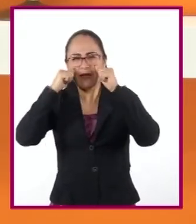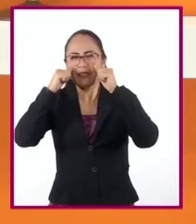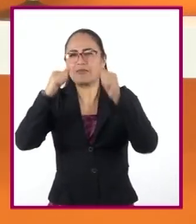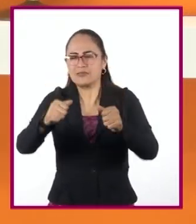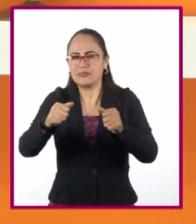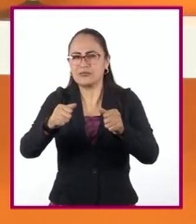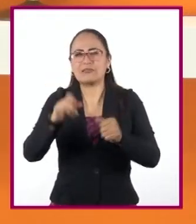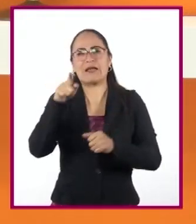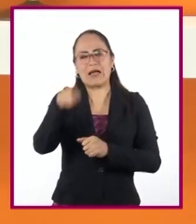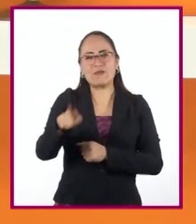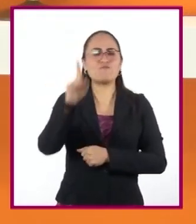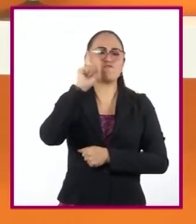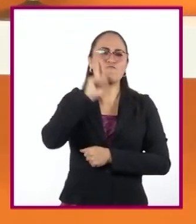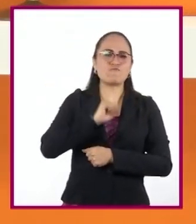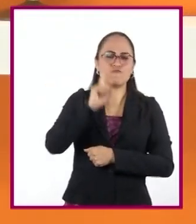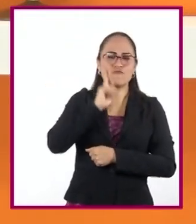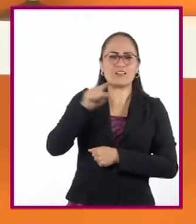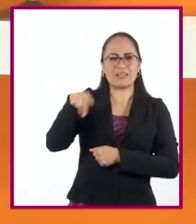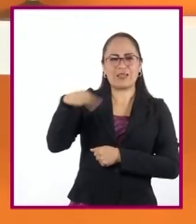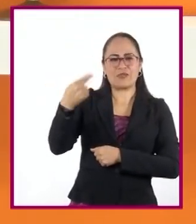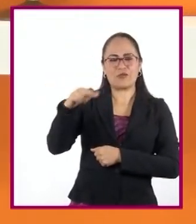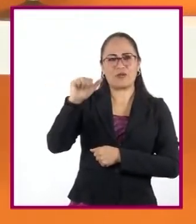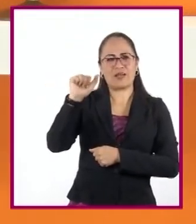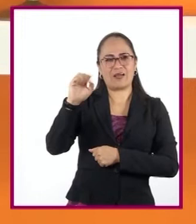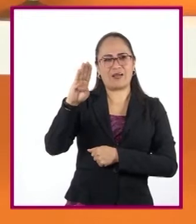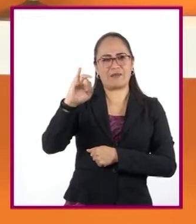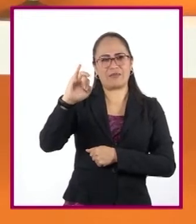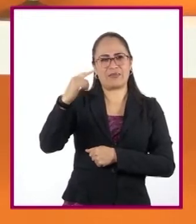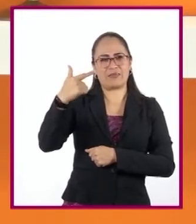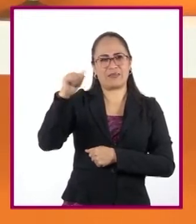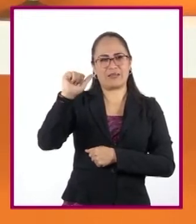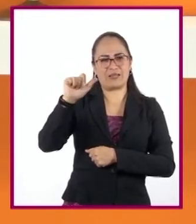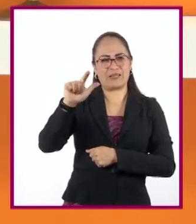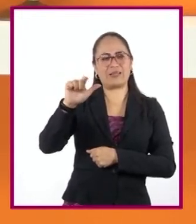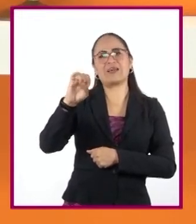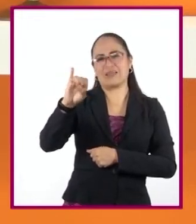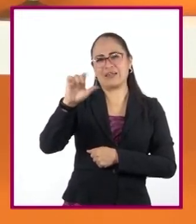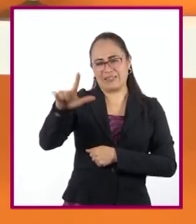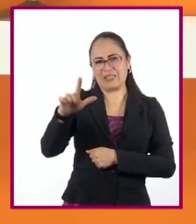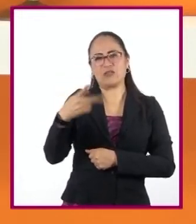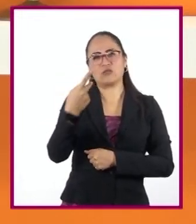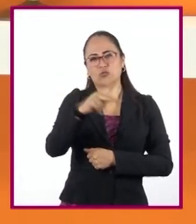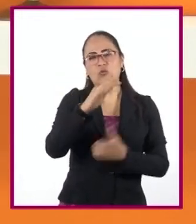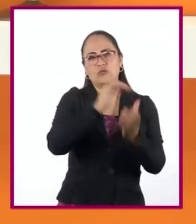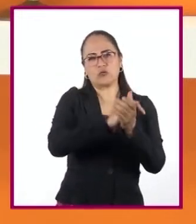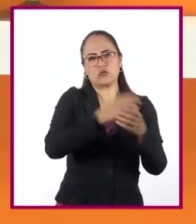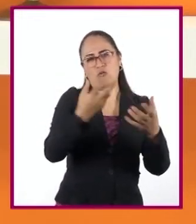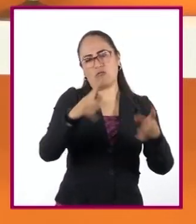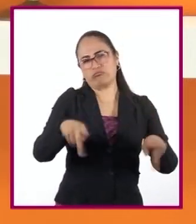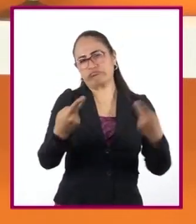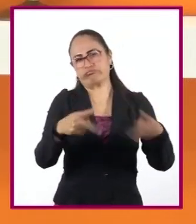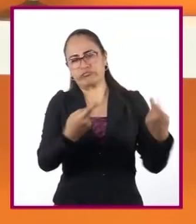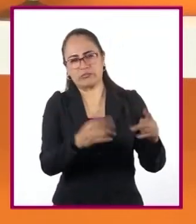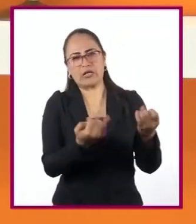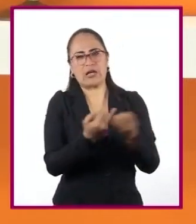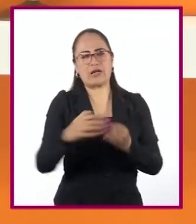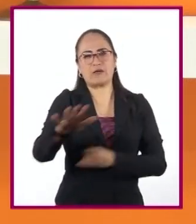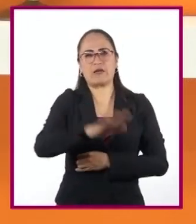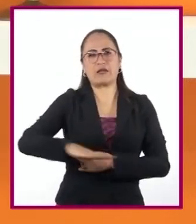que la protagonista es Abigail Cabot, esposa de un comerciante, y vivían en la isla de Boston,